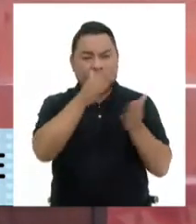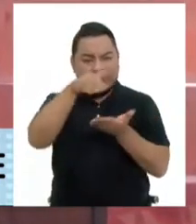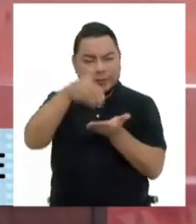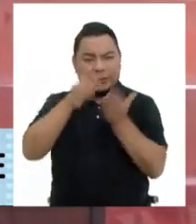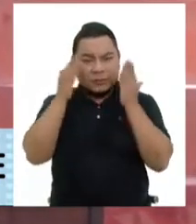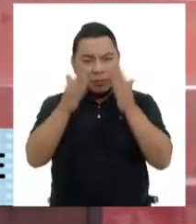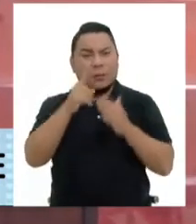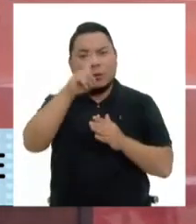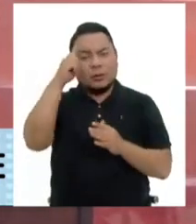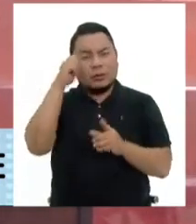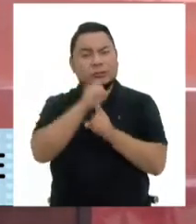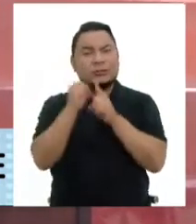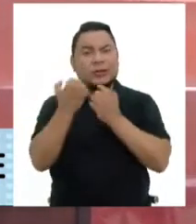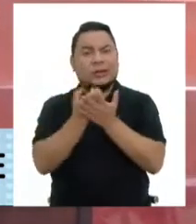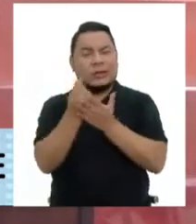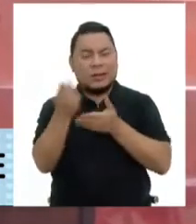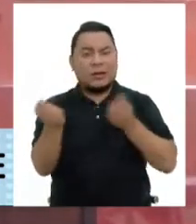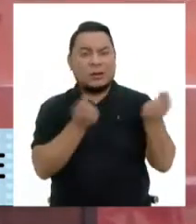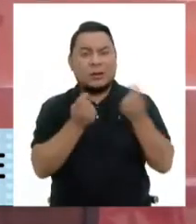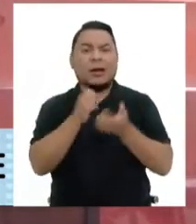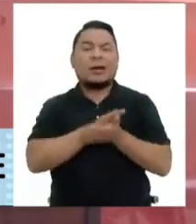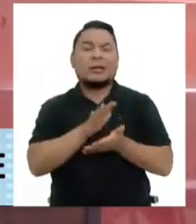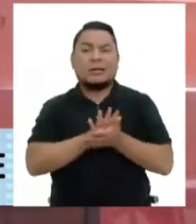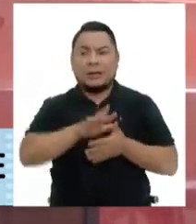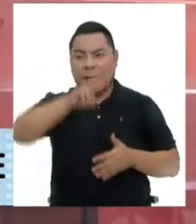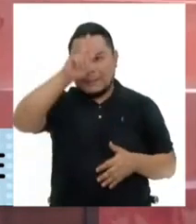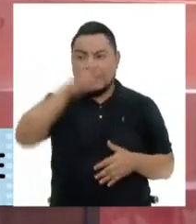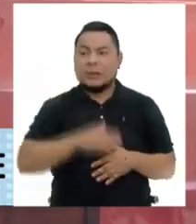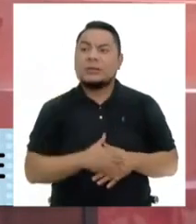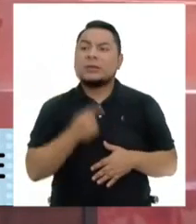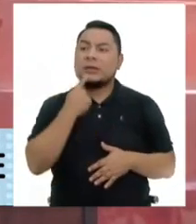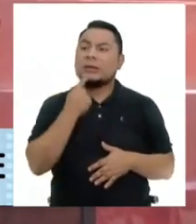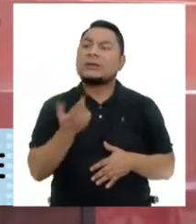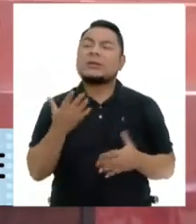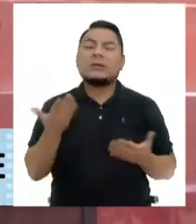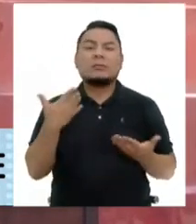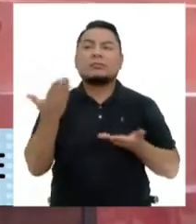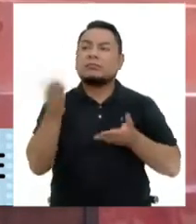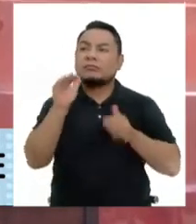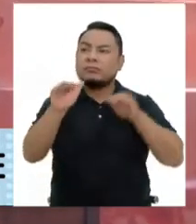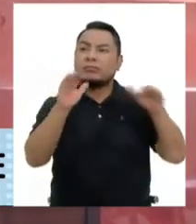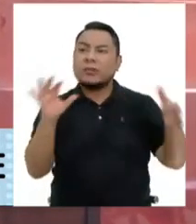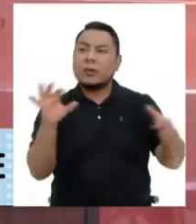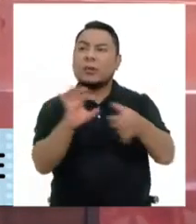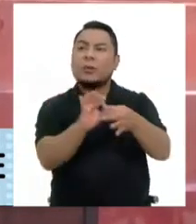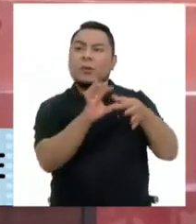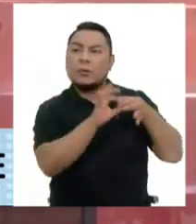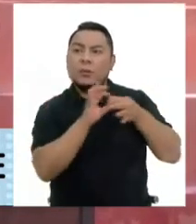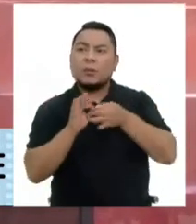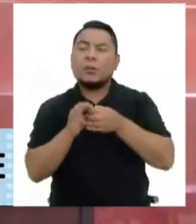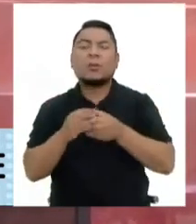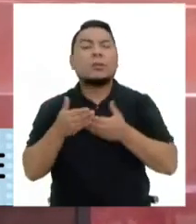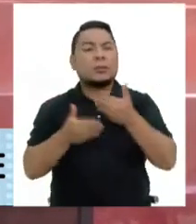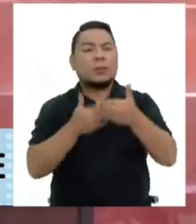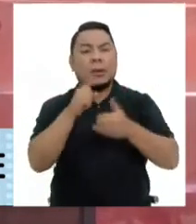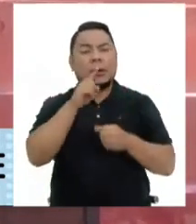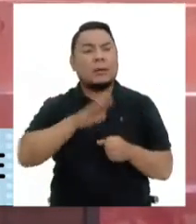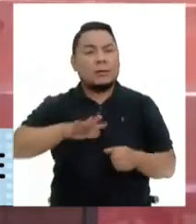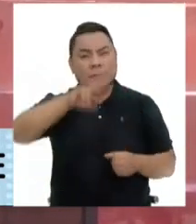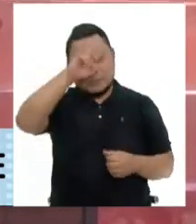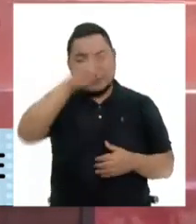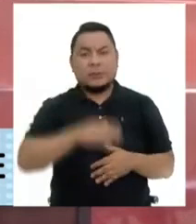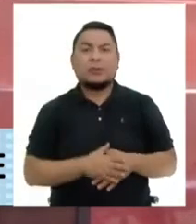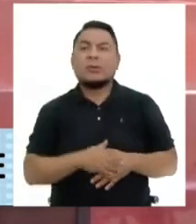económica para gobernar con tranquilidad el Perú, construyendo alianzas y compromisos para cuidar nuestro país.